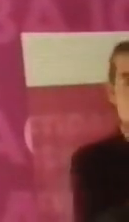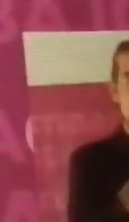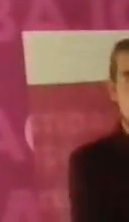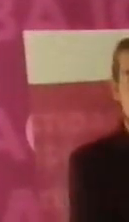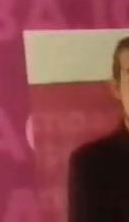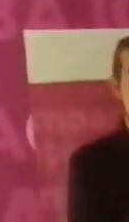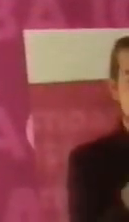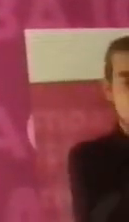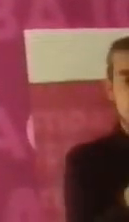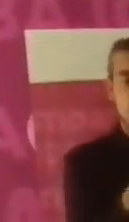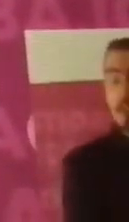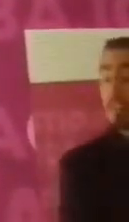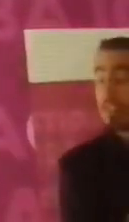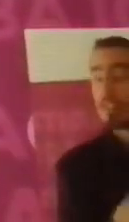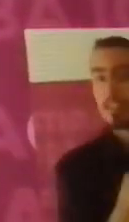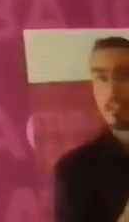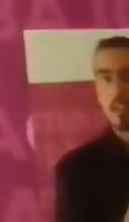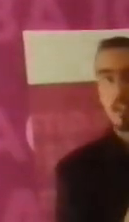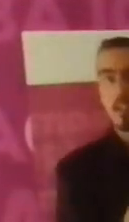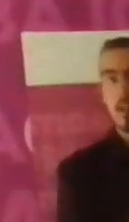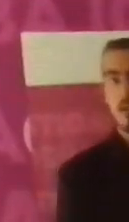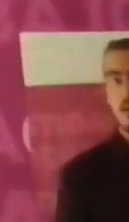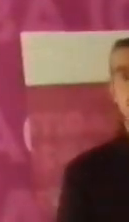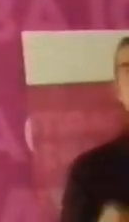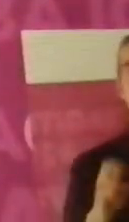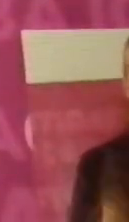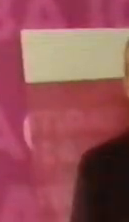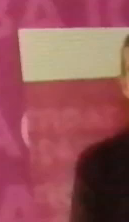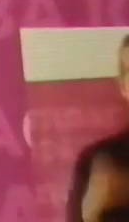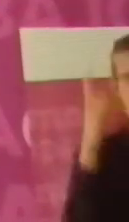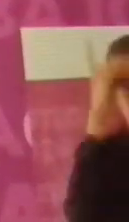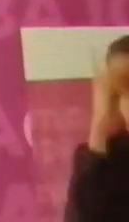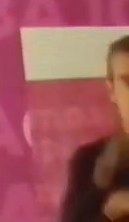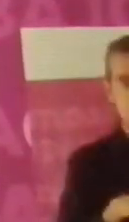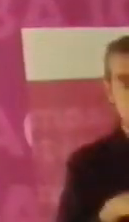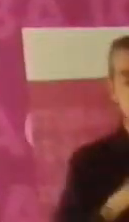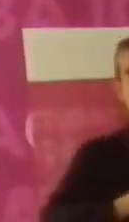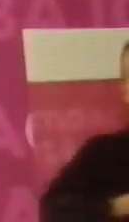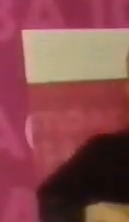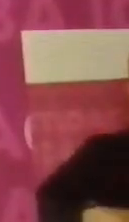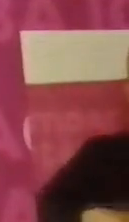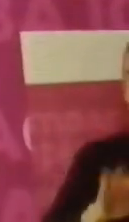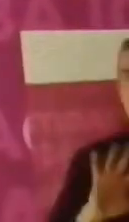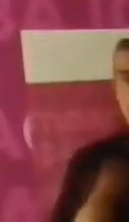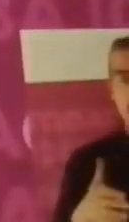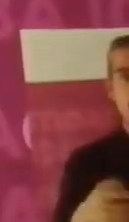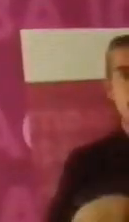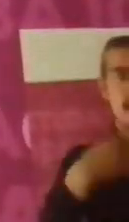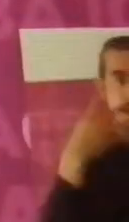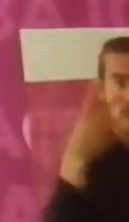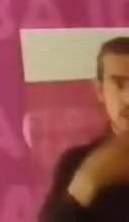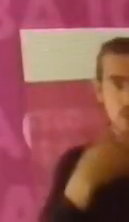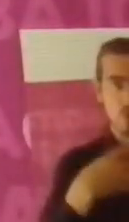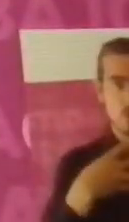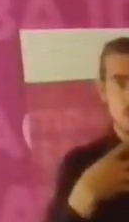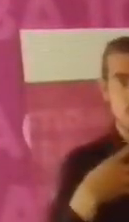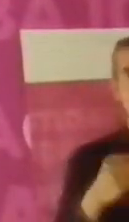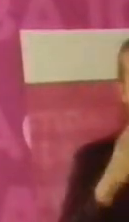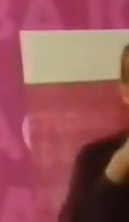Ciudad Juárez. Con esto, la dirección de Limpia ya cuenta con 14 camiones recolectores para el servicio de la